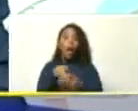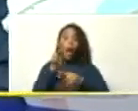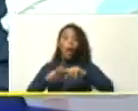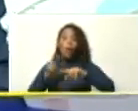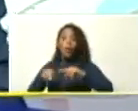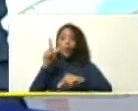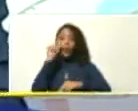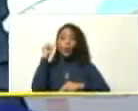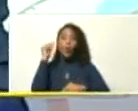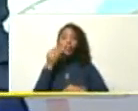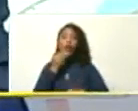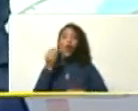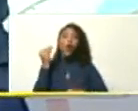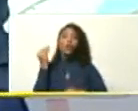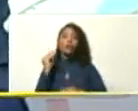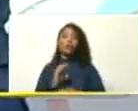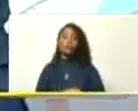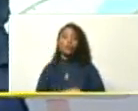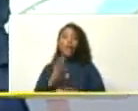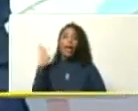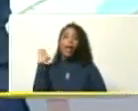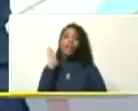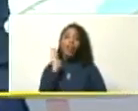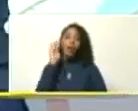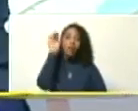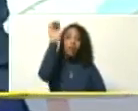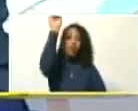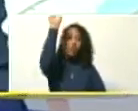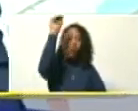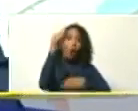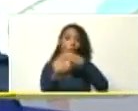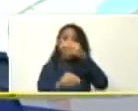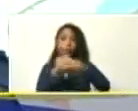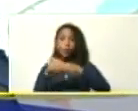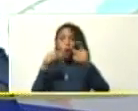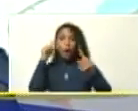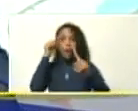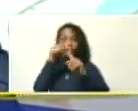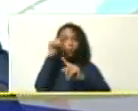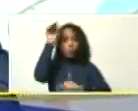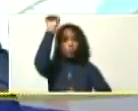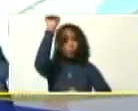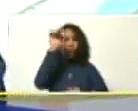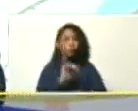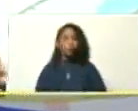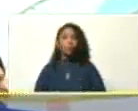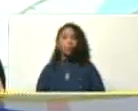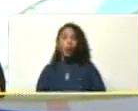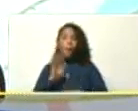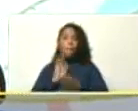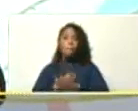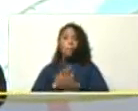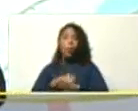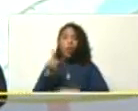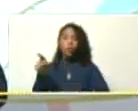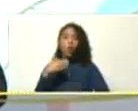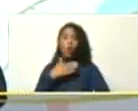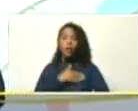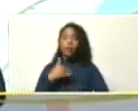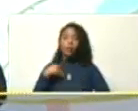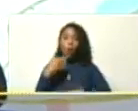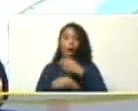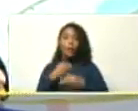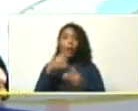y niñas y en la juventud que viene forjándose hacia el futuro. Por eso quisimos dar